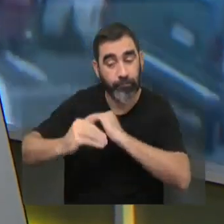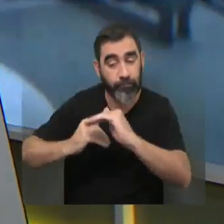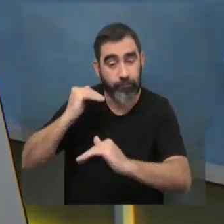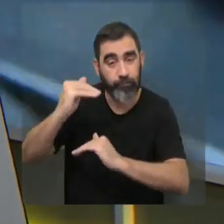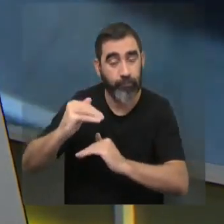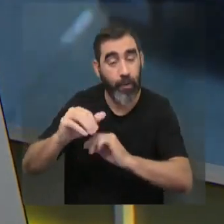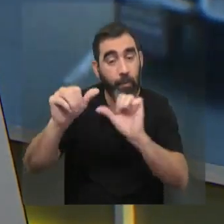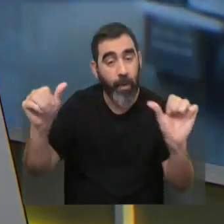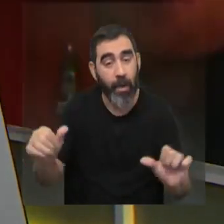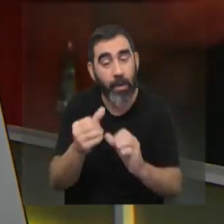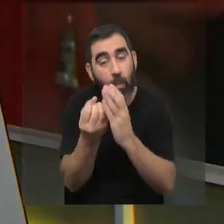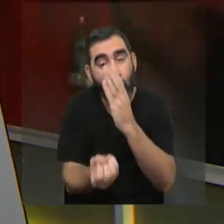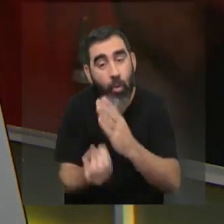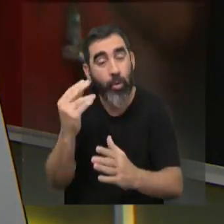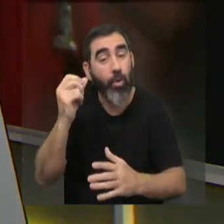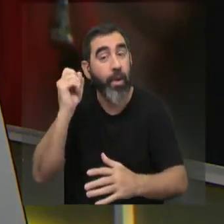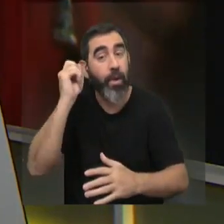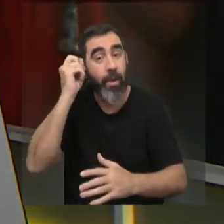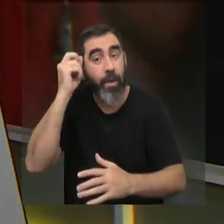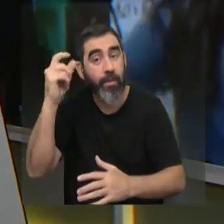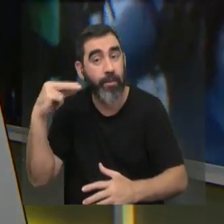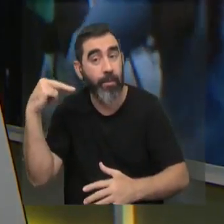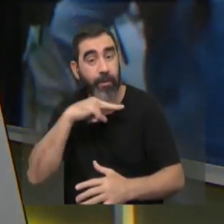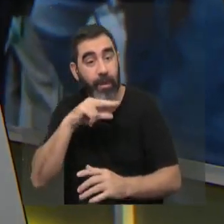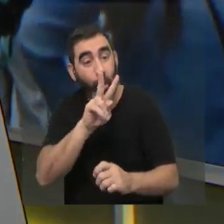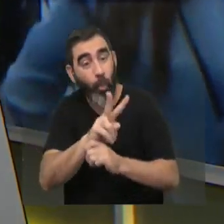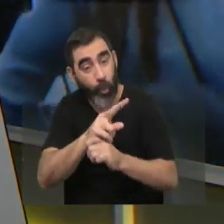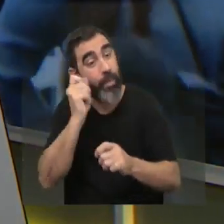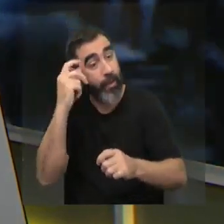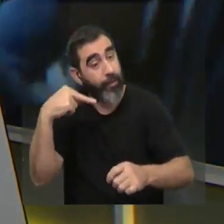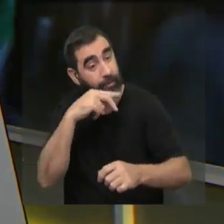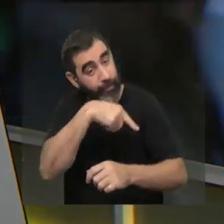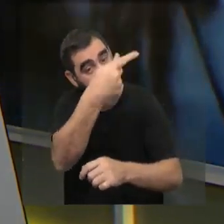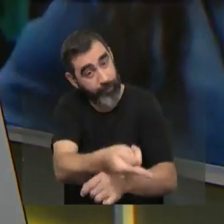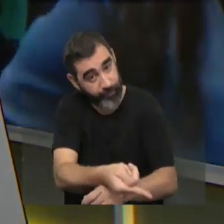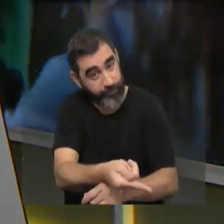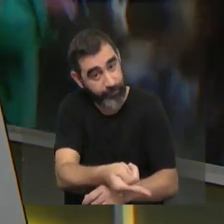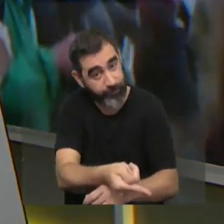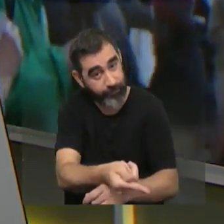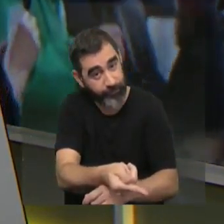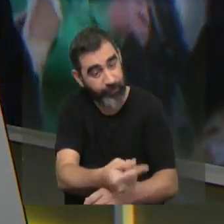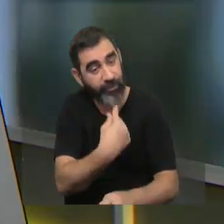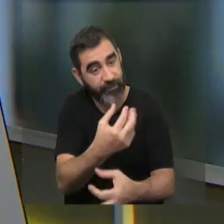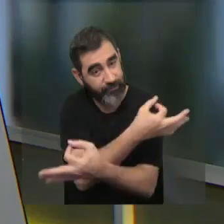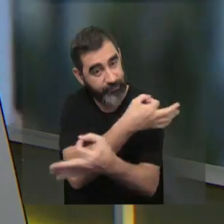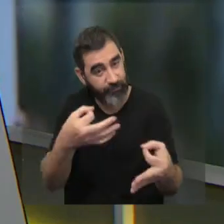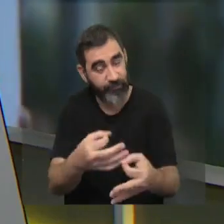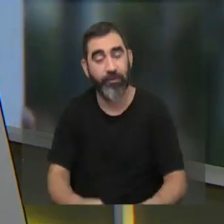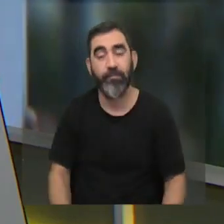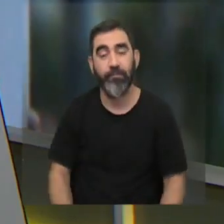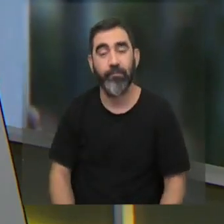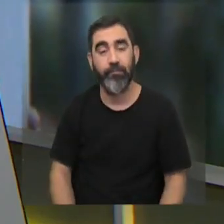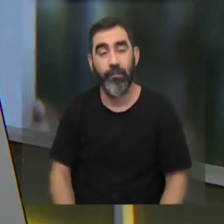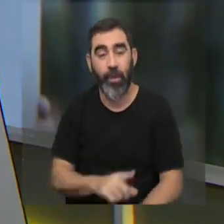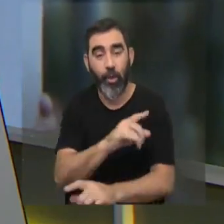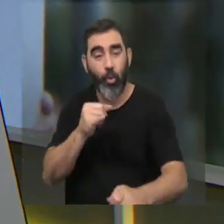para generar modelos de inteligencia artificial que cuiden que la otra inteligencia artificial, la que todos conocemos, no se equivoque